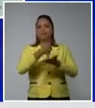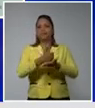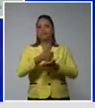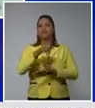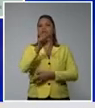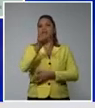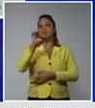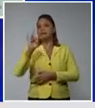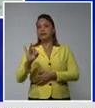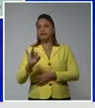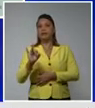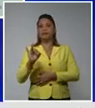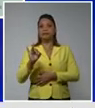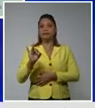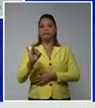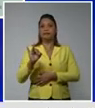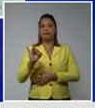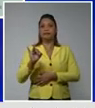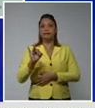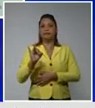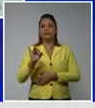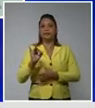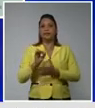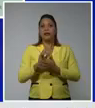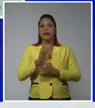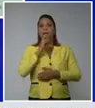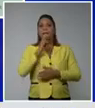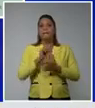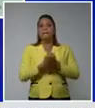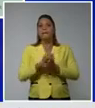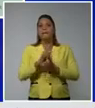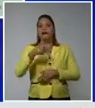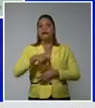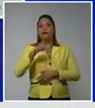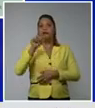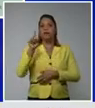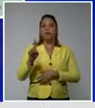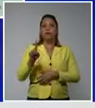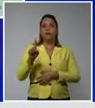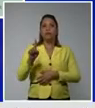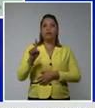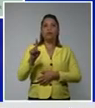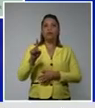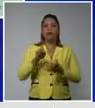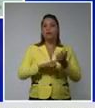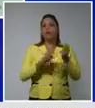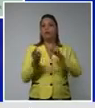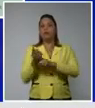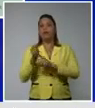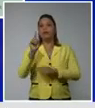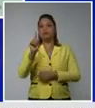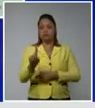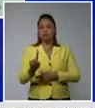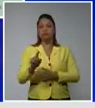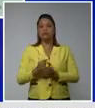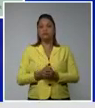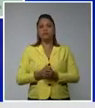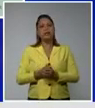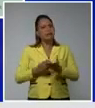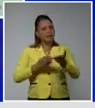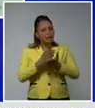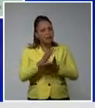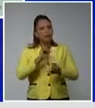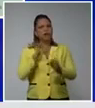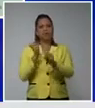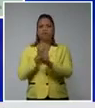17, Majibacoa y Puerto Padre, 1 cada uno. Esta provincia sigue adoptando medidas, no se ha evidenciado